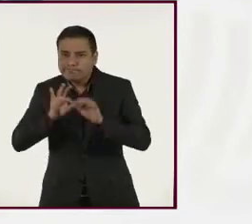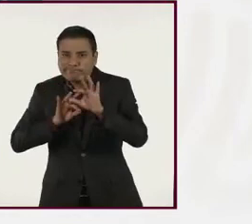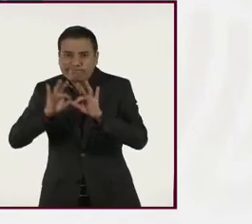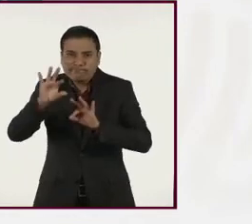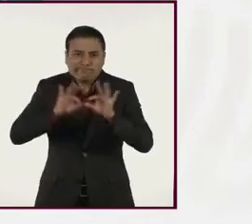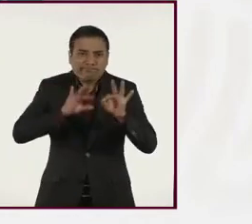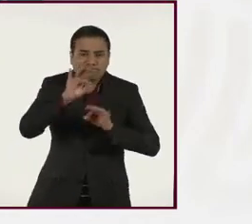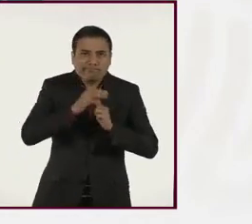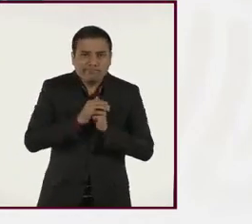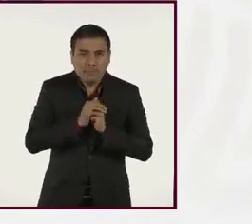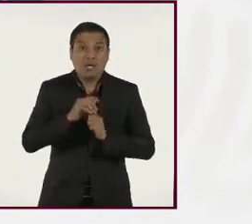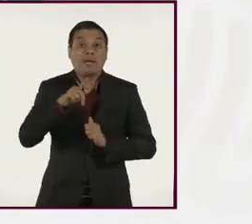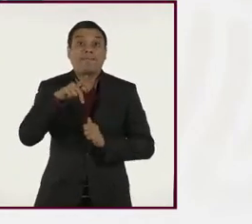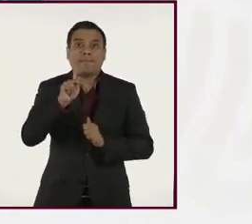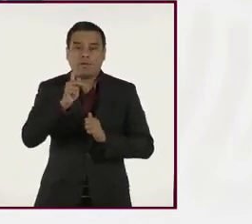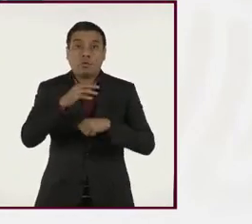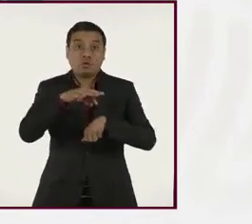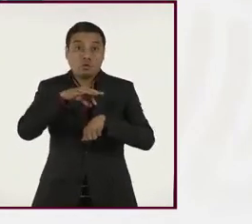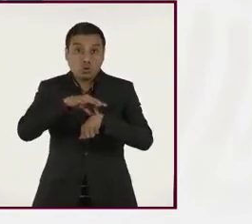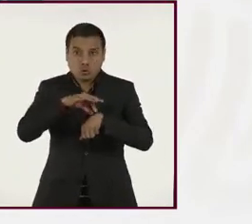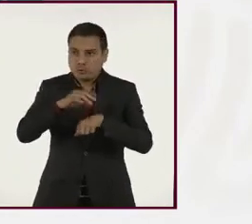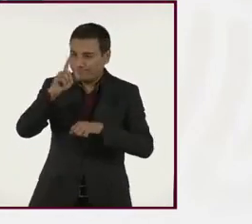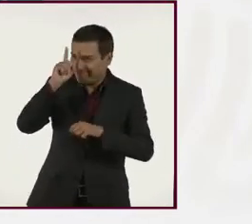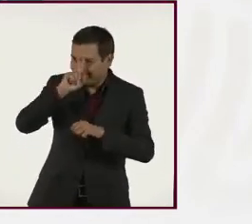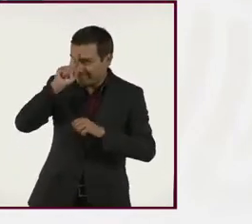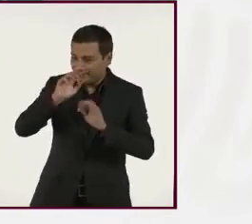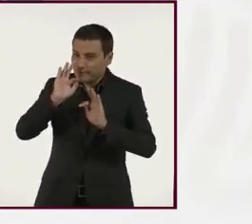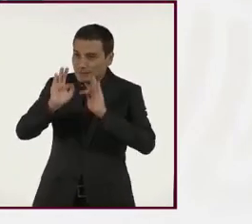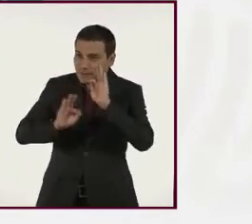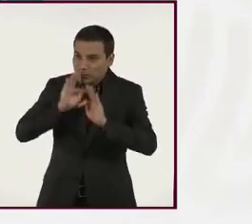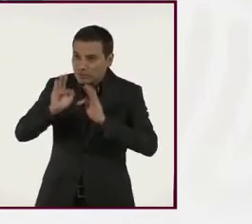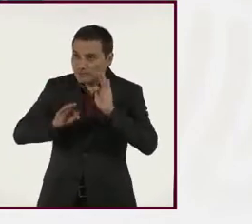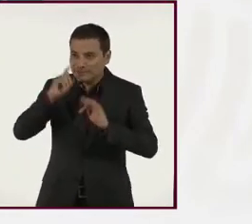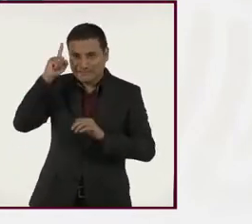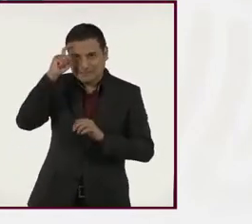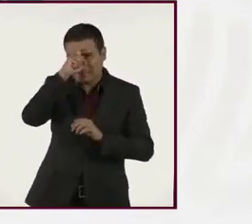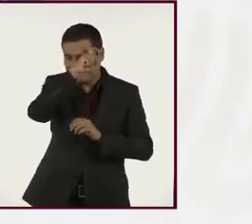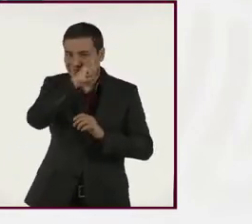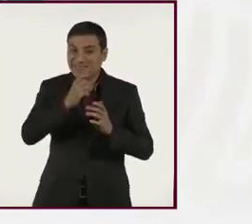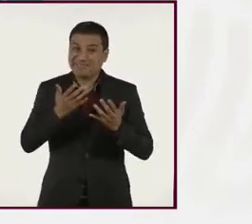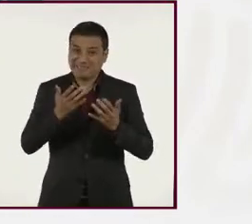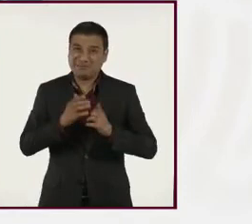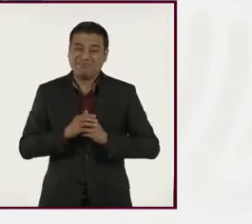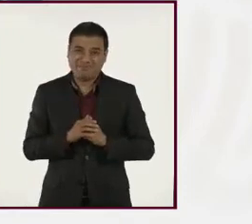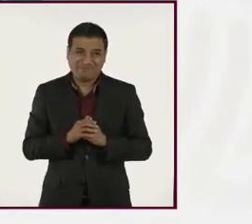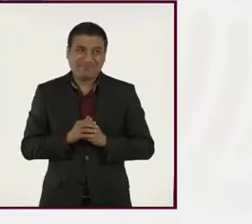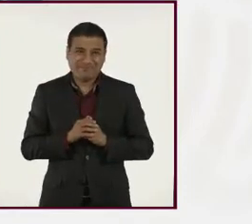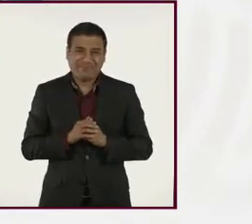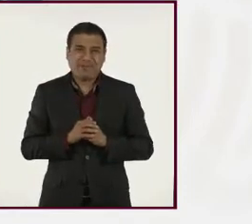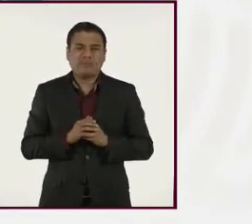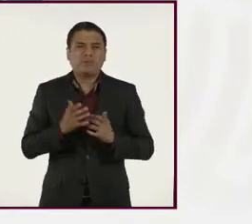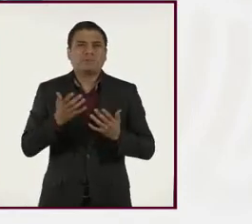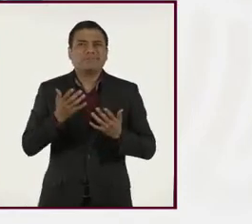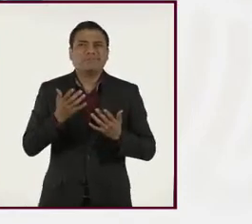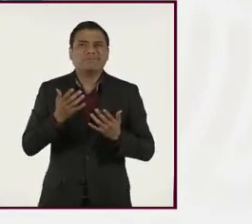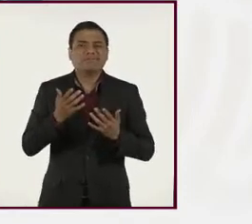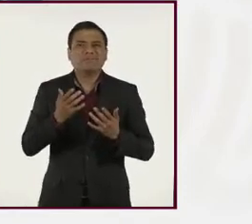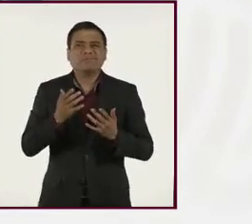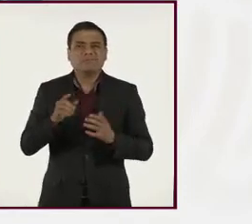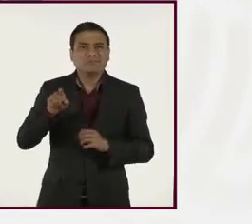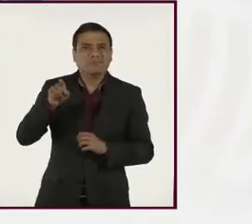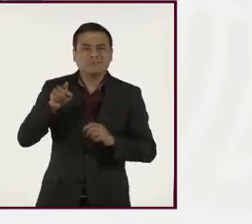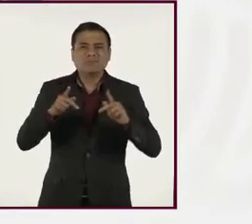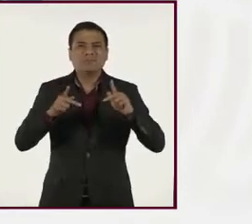el tratamiento, pero se remonta a un acto consciente en las personas. Y bueno, donde lo que se busca es tener